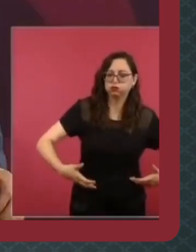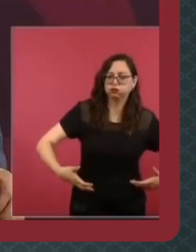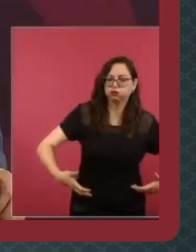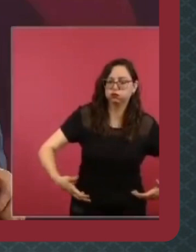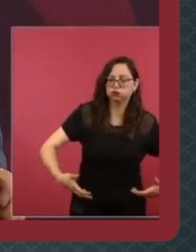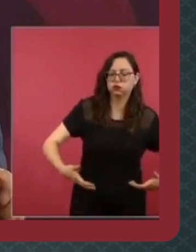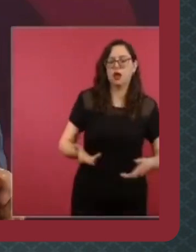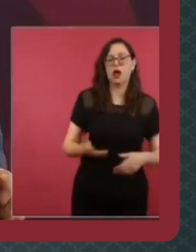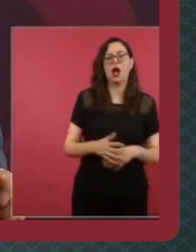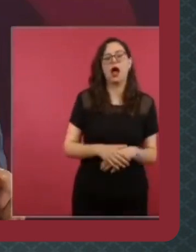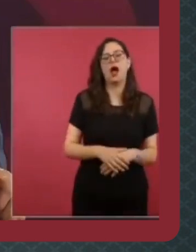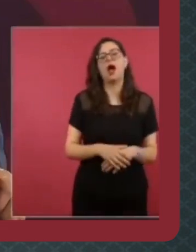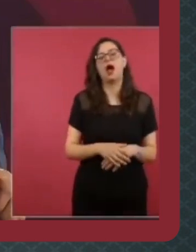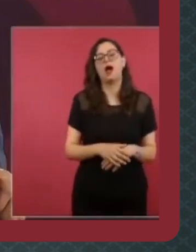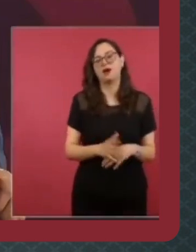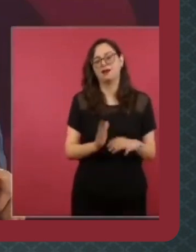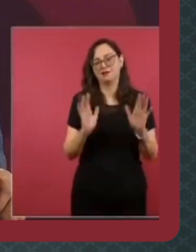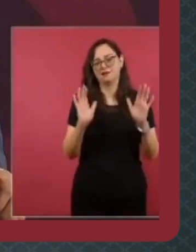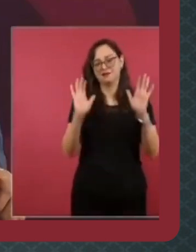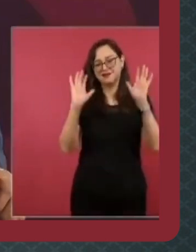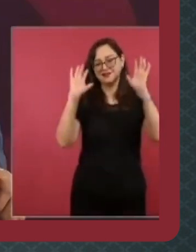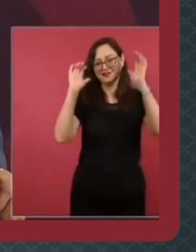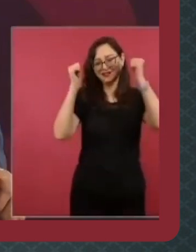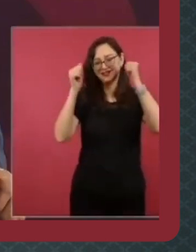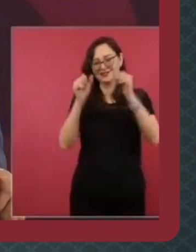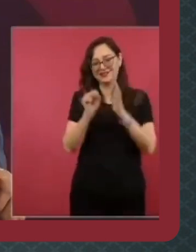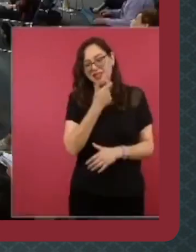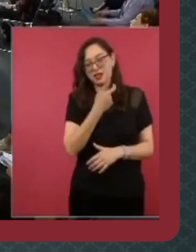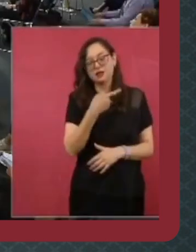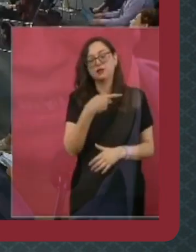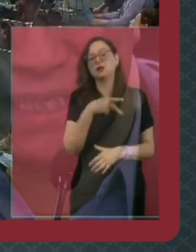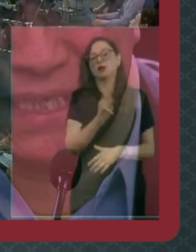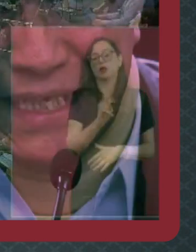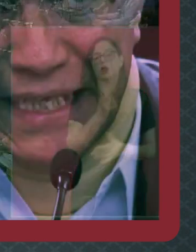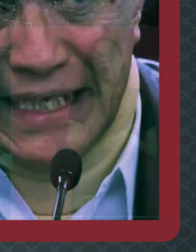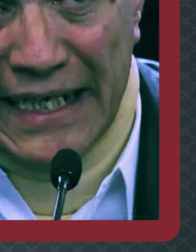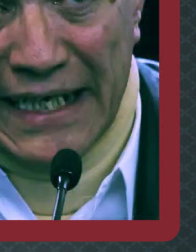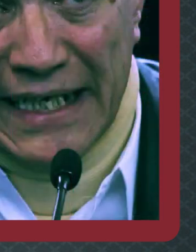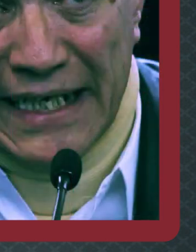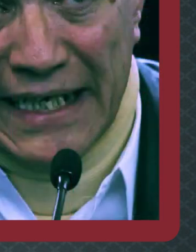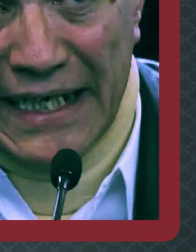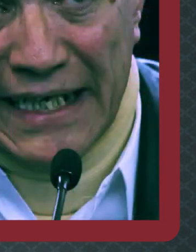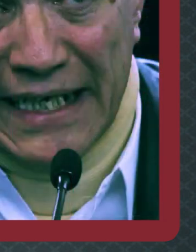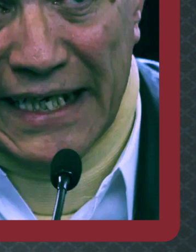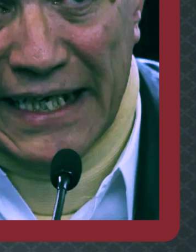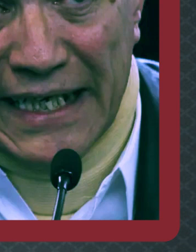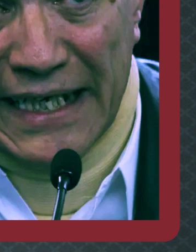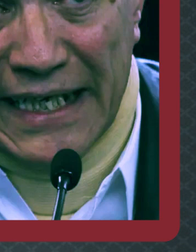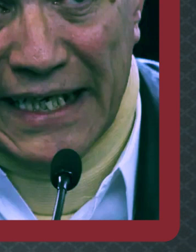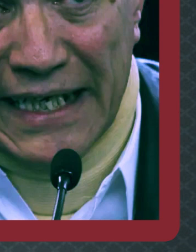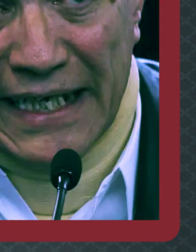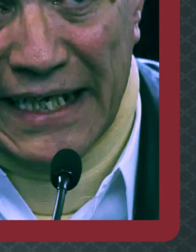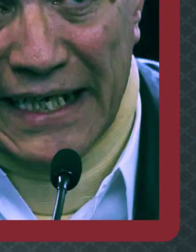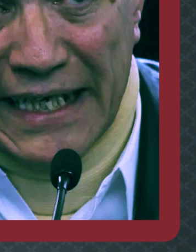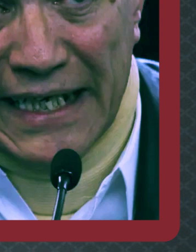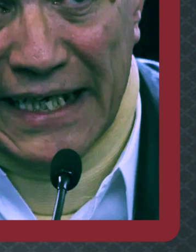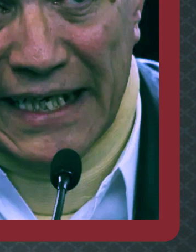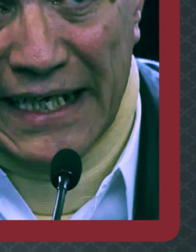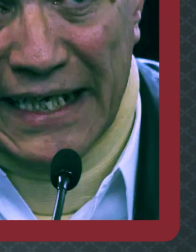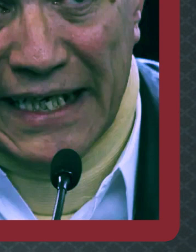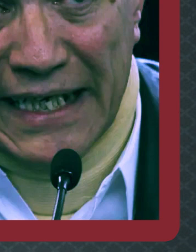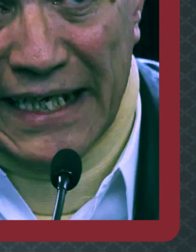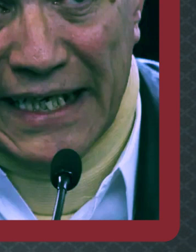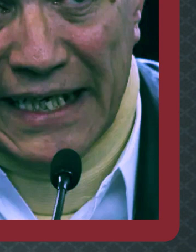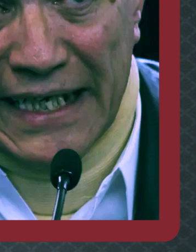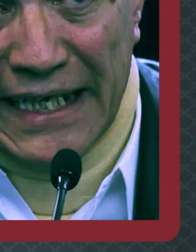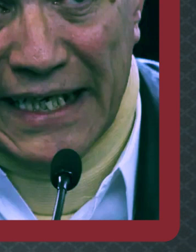a nuestros funcionarios diplomáticos y al Buscar soluciones a través de instancias internacionales como la c j el apoyo y